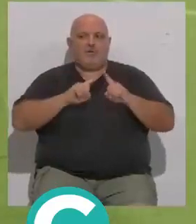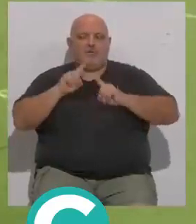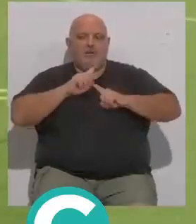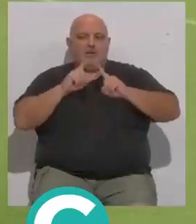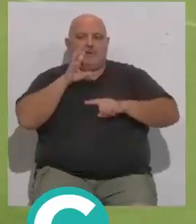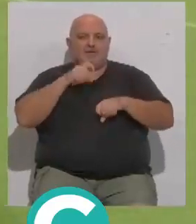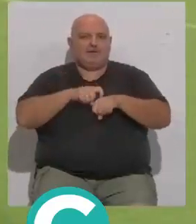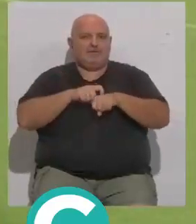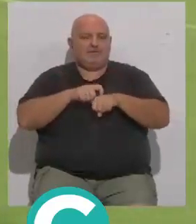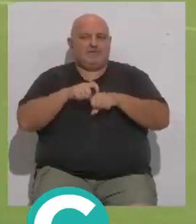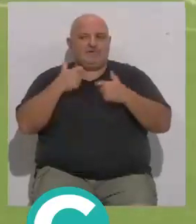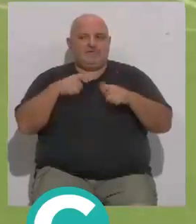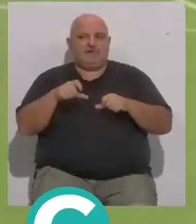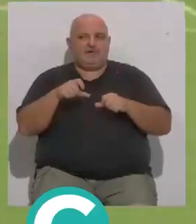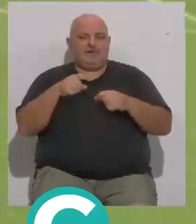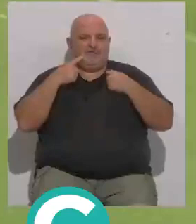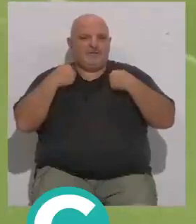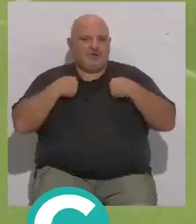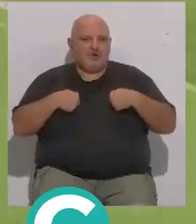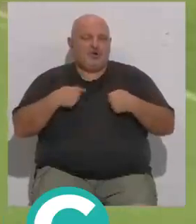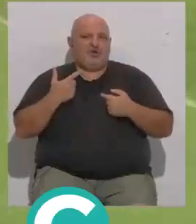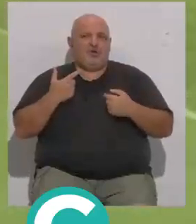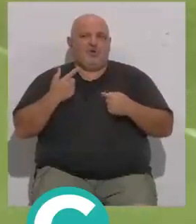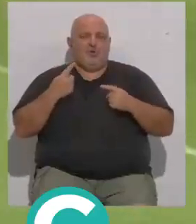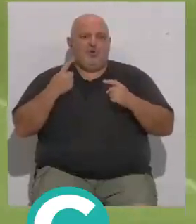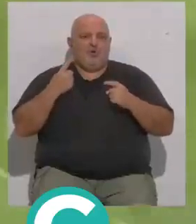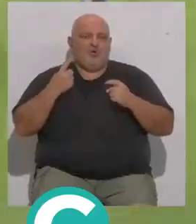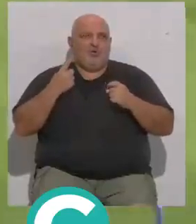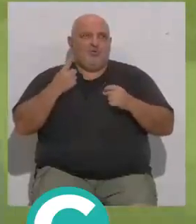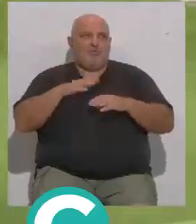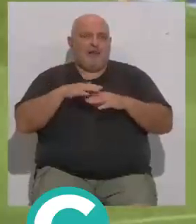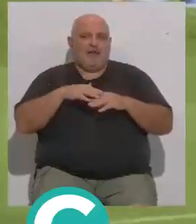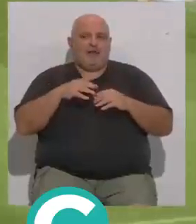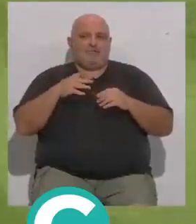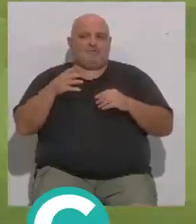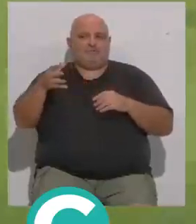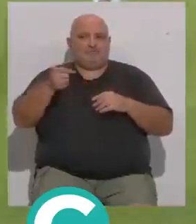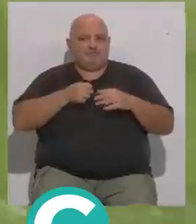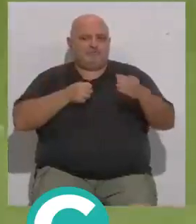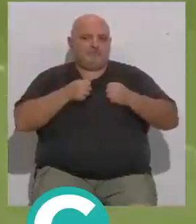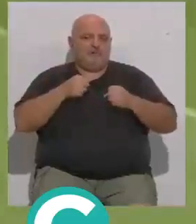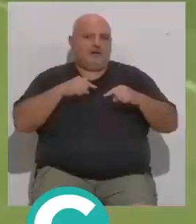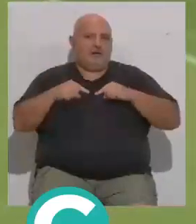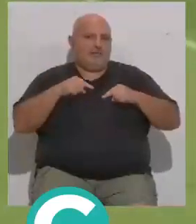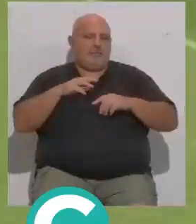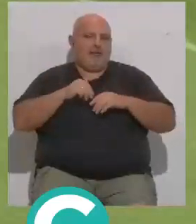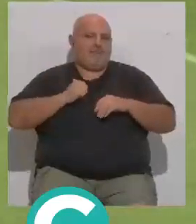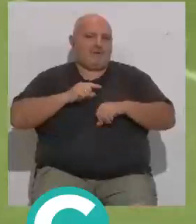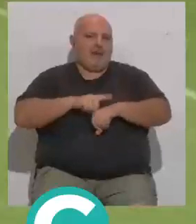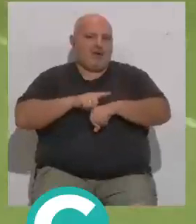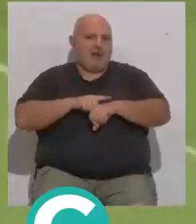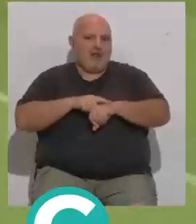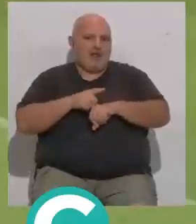inconveniente de tipo físico, que hayan forzado algo para poder estar a disposición de Sergio, pues ahora se